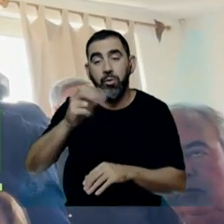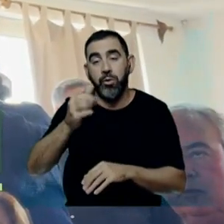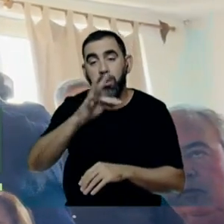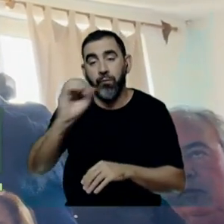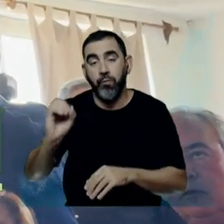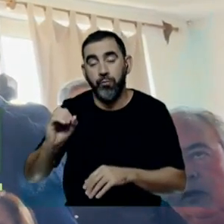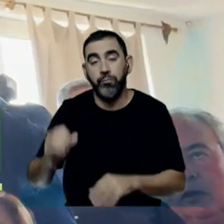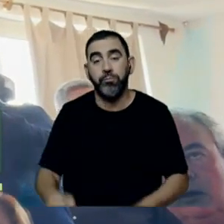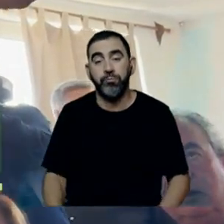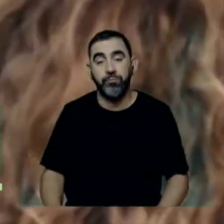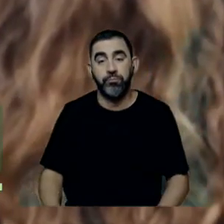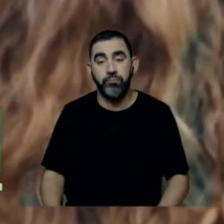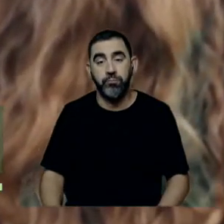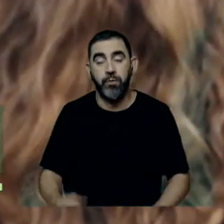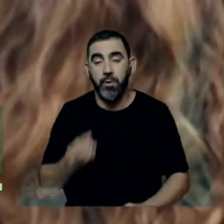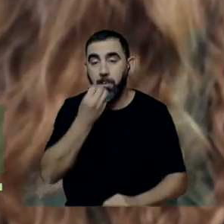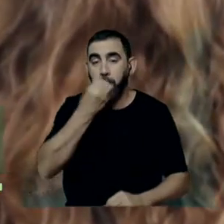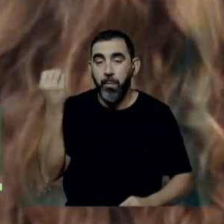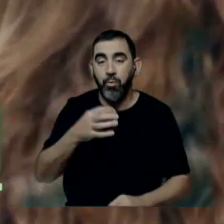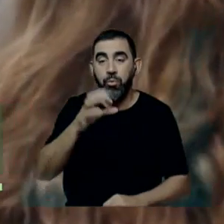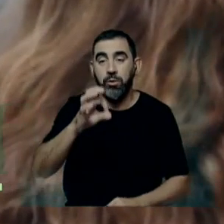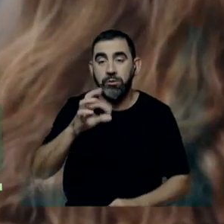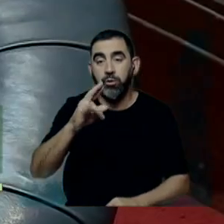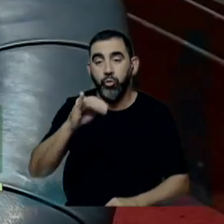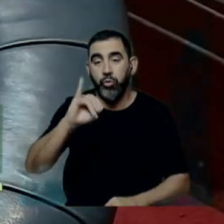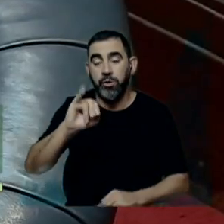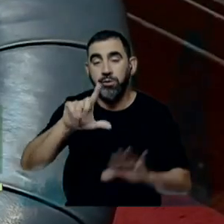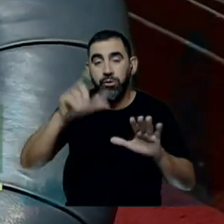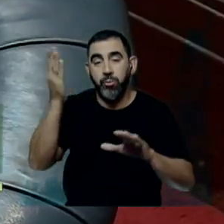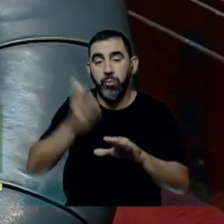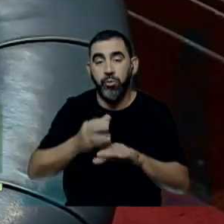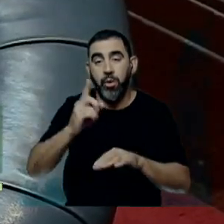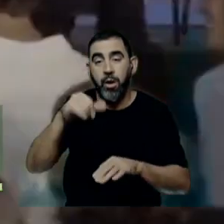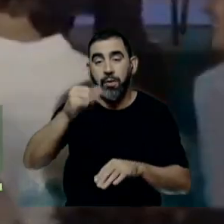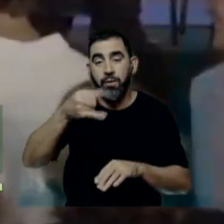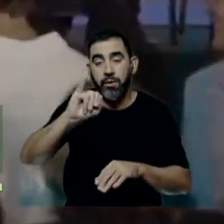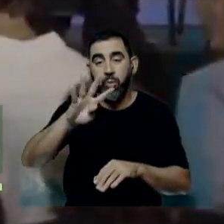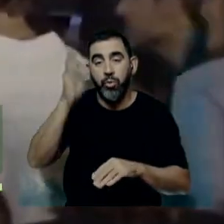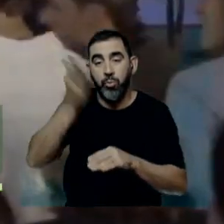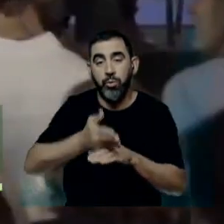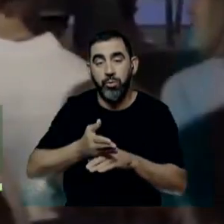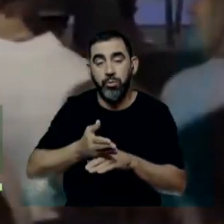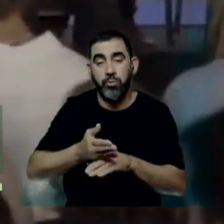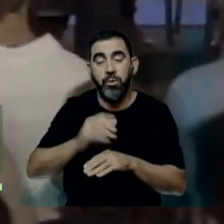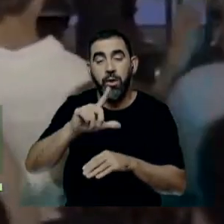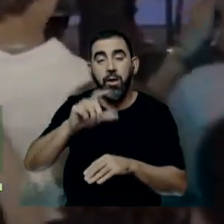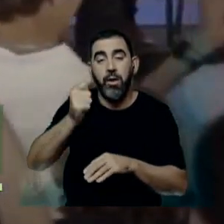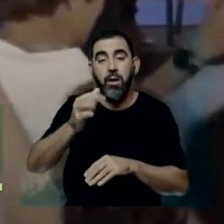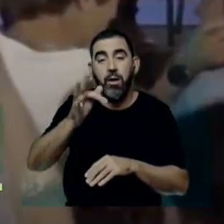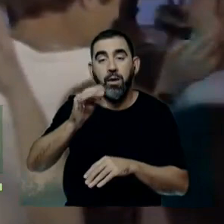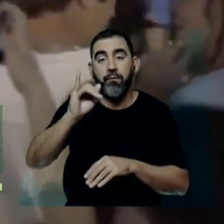Raffo. En este escenario crece Juan Sartori a 7%, Jorge Gandini a 4% y aparece Carlos Iafigliola con